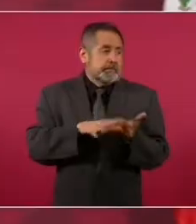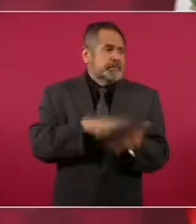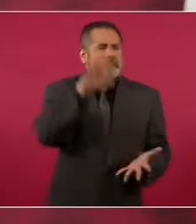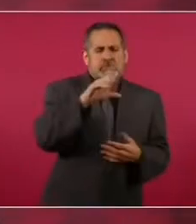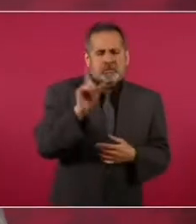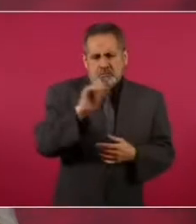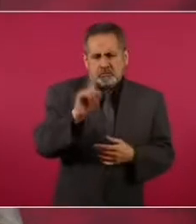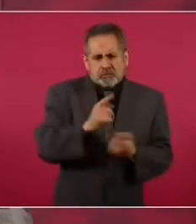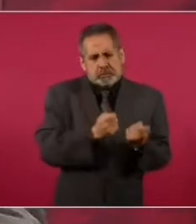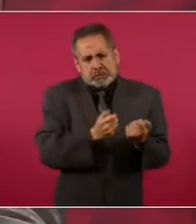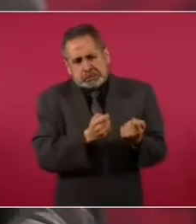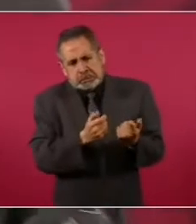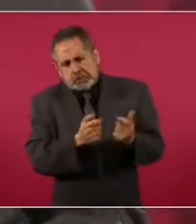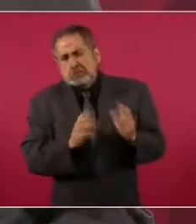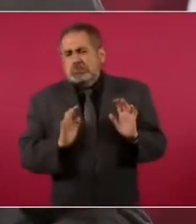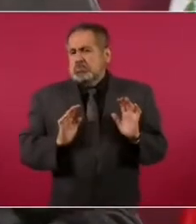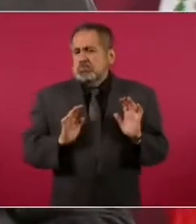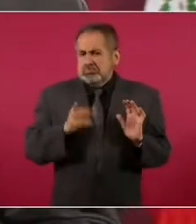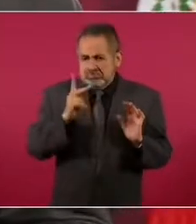no son la mayoría,